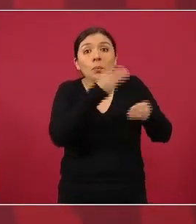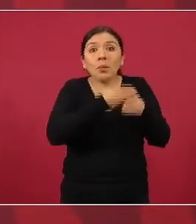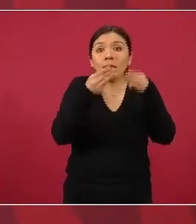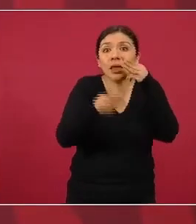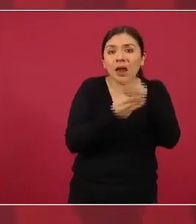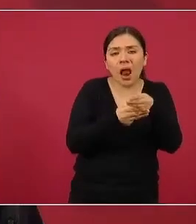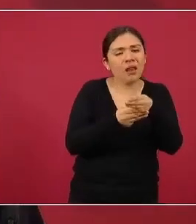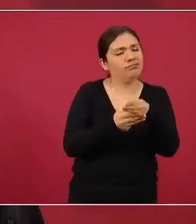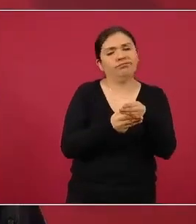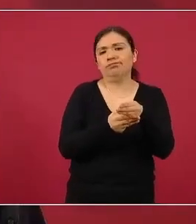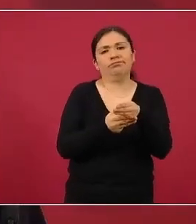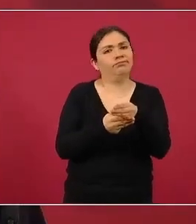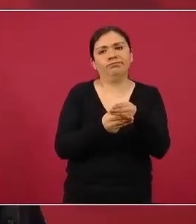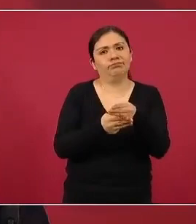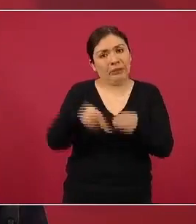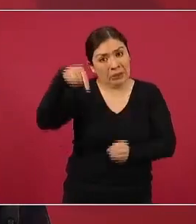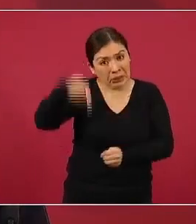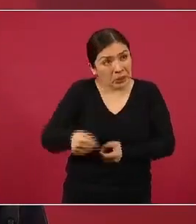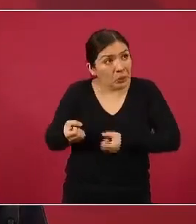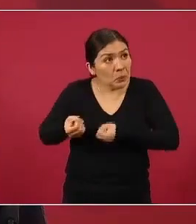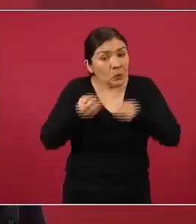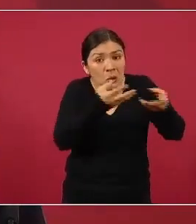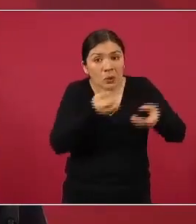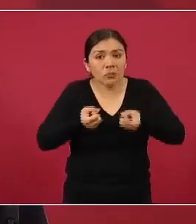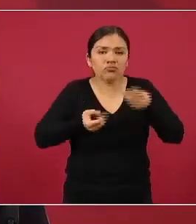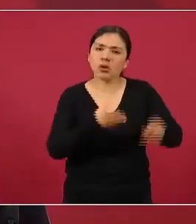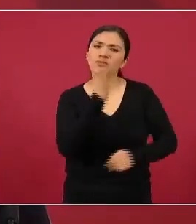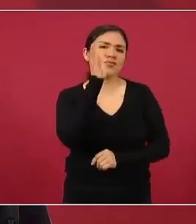no se pueden utilizar como bancos de material esos predios,